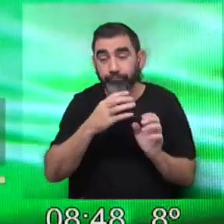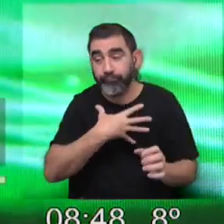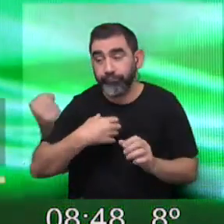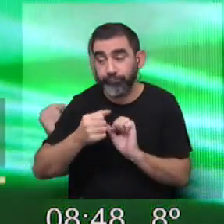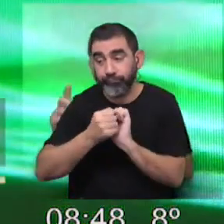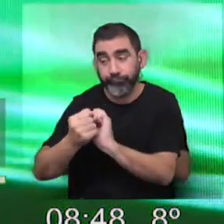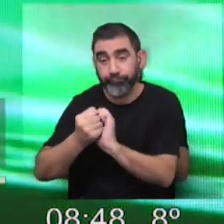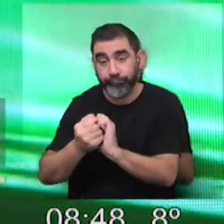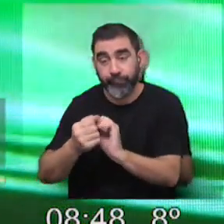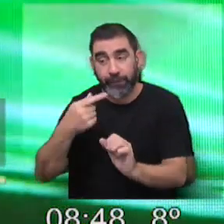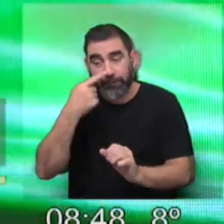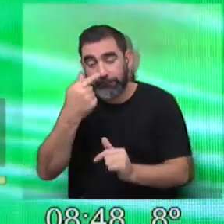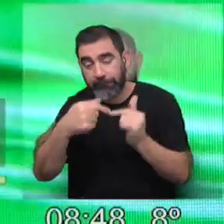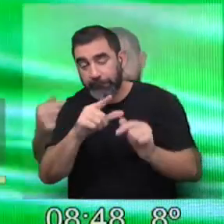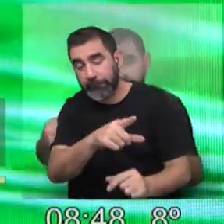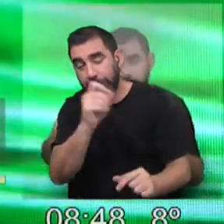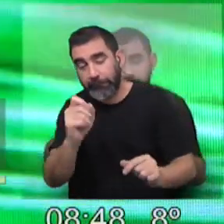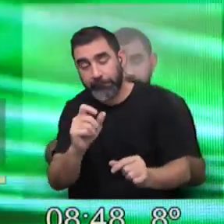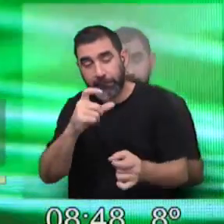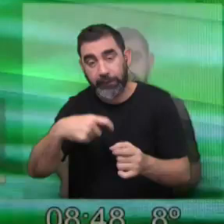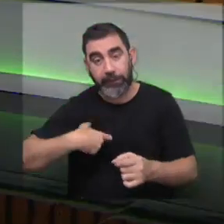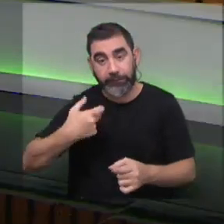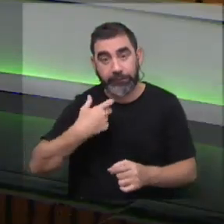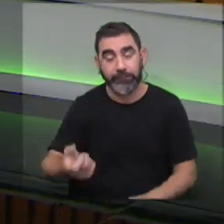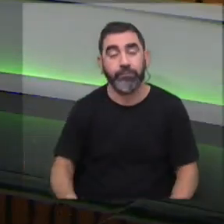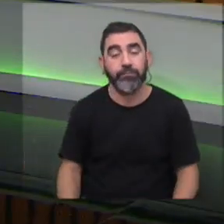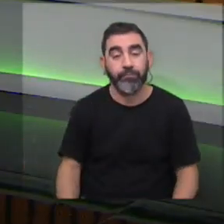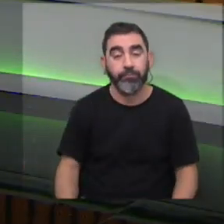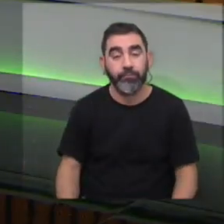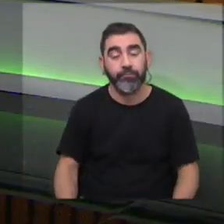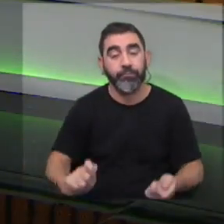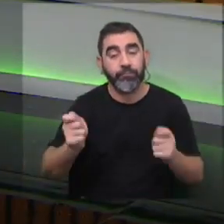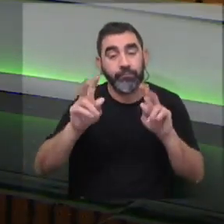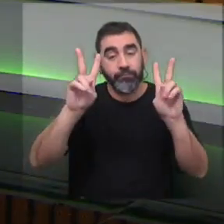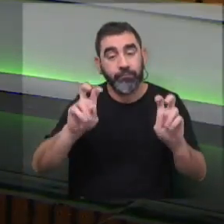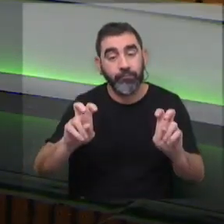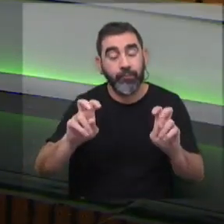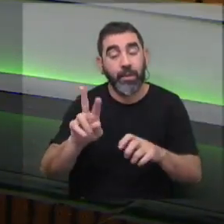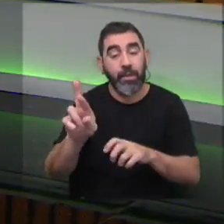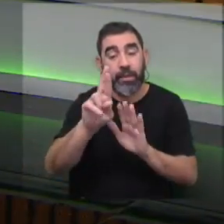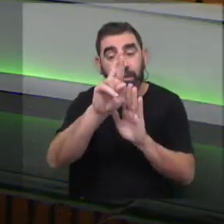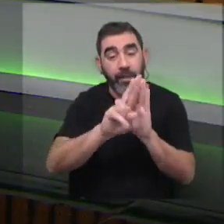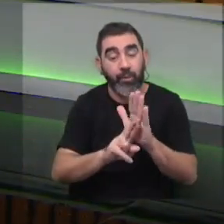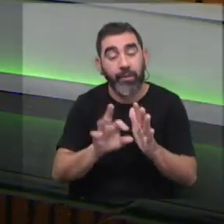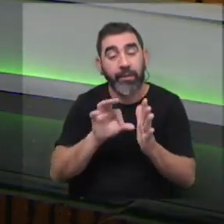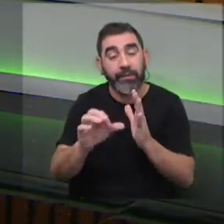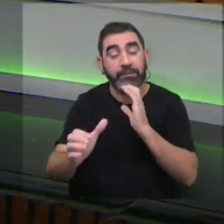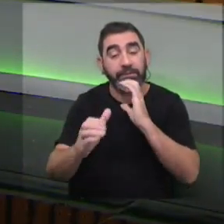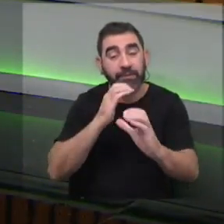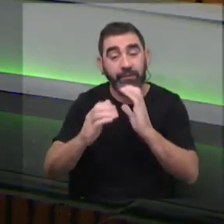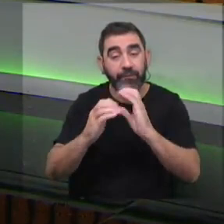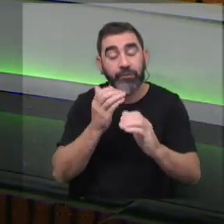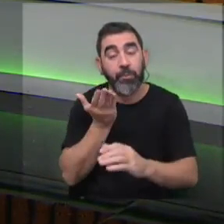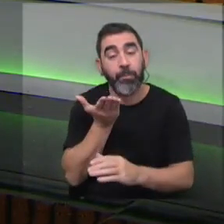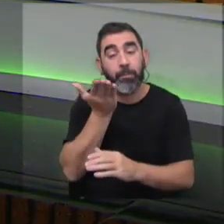de de intereses vamos a cambiar de tema la unidad reguladora de servicios de comunicaciones